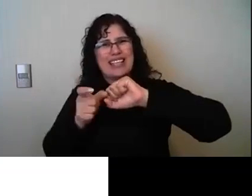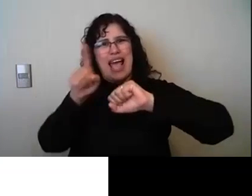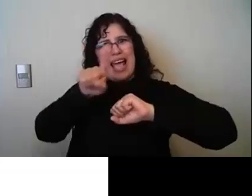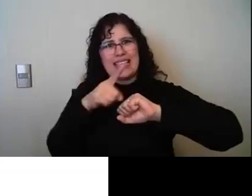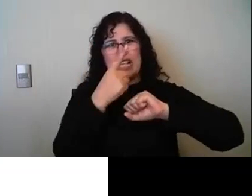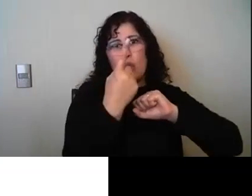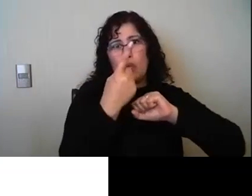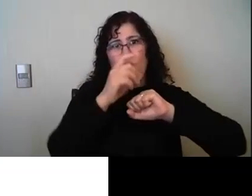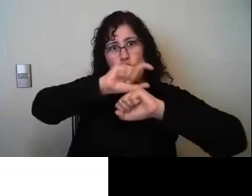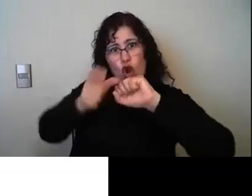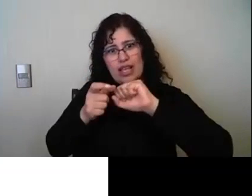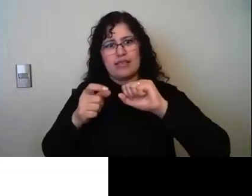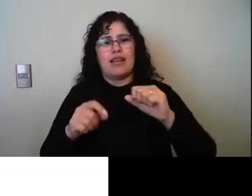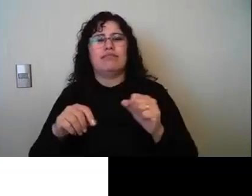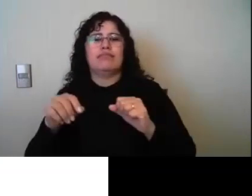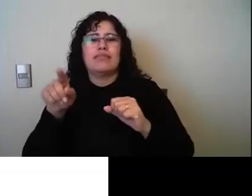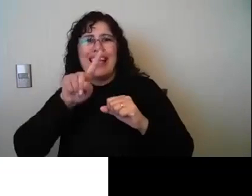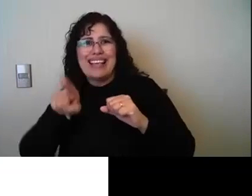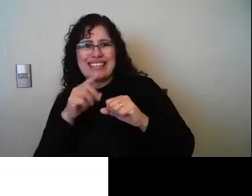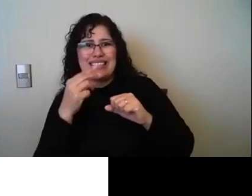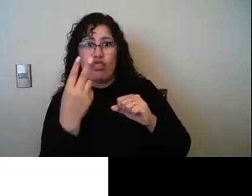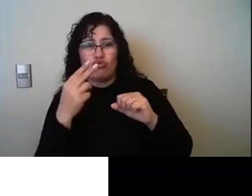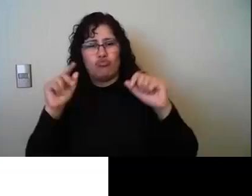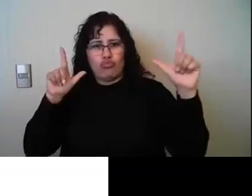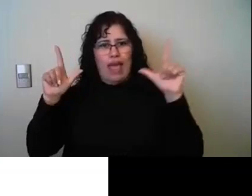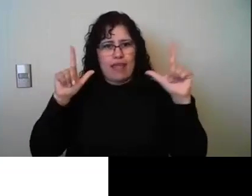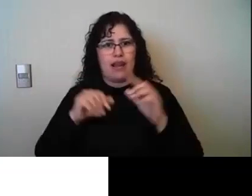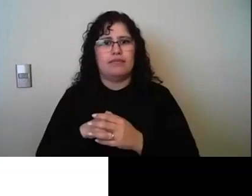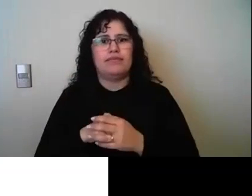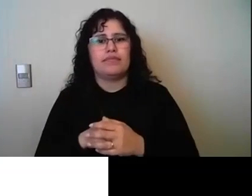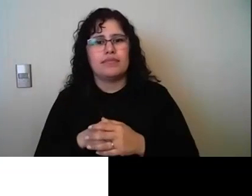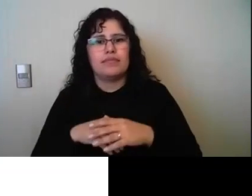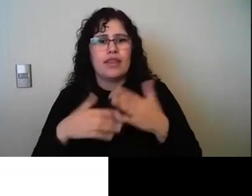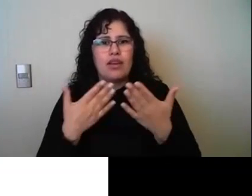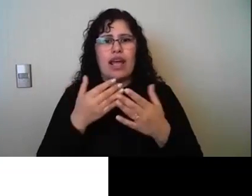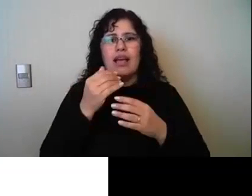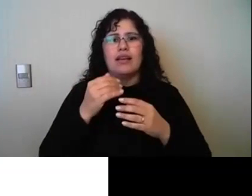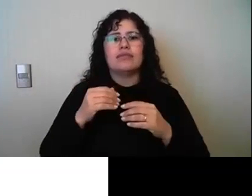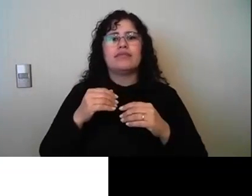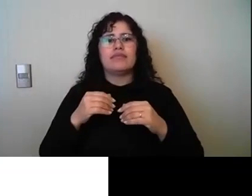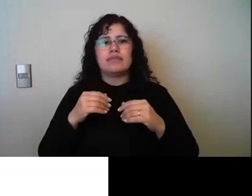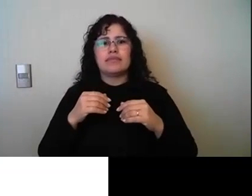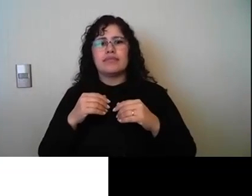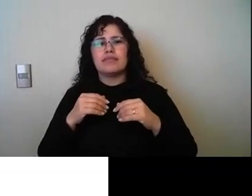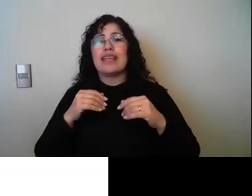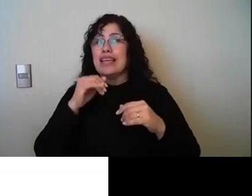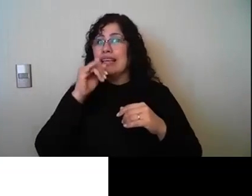y está la interacción del tálamo. Recuerden S1 ipsilateral y S2 de ambos